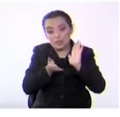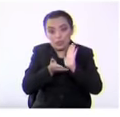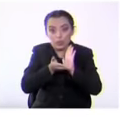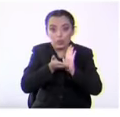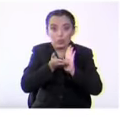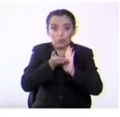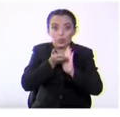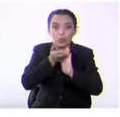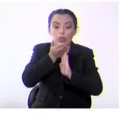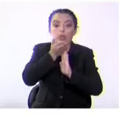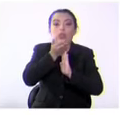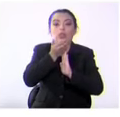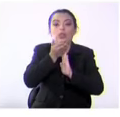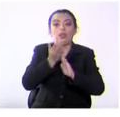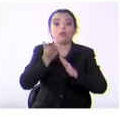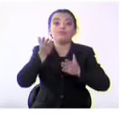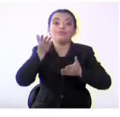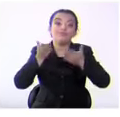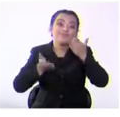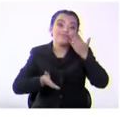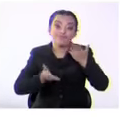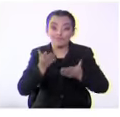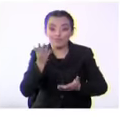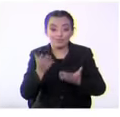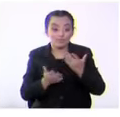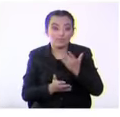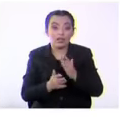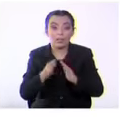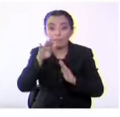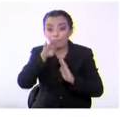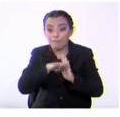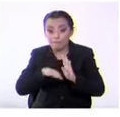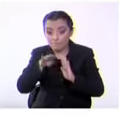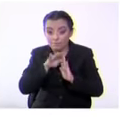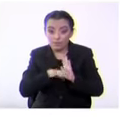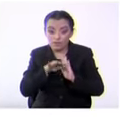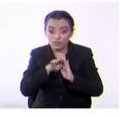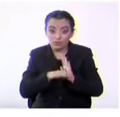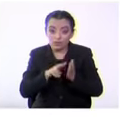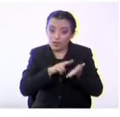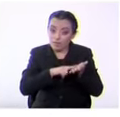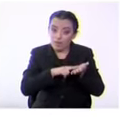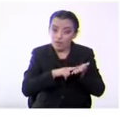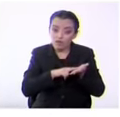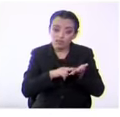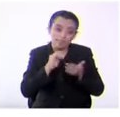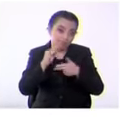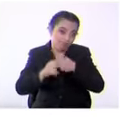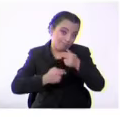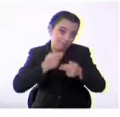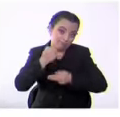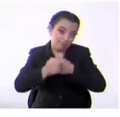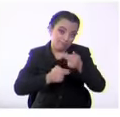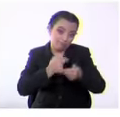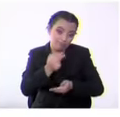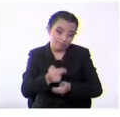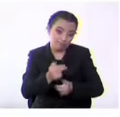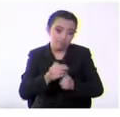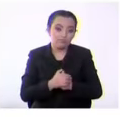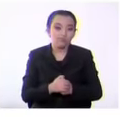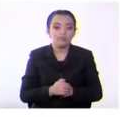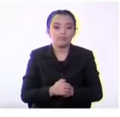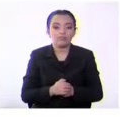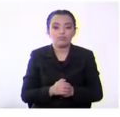lo más probable sea que el alelo será menos frecuente en la siguiente generación. Eso se llama